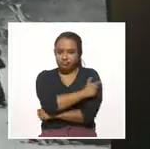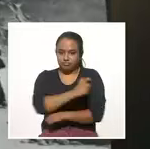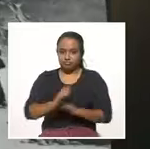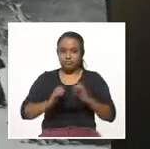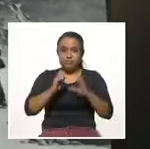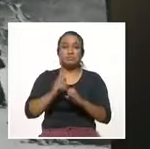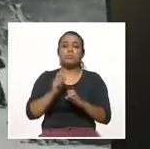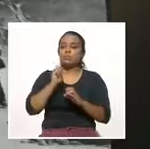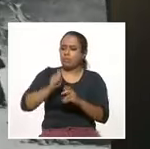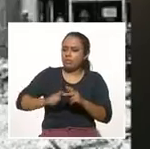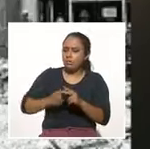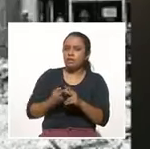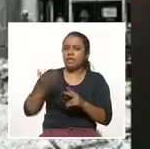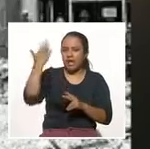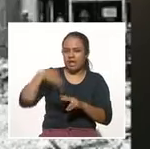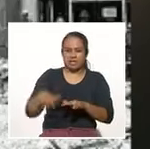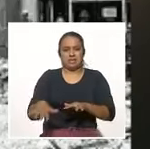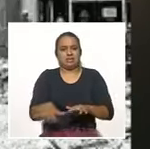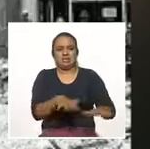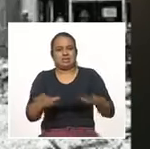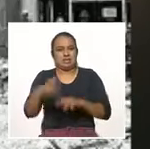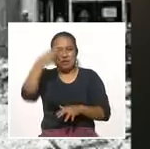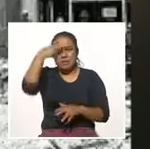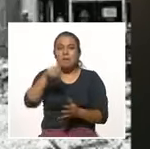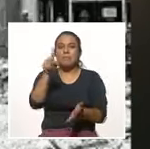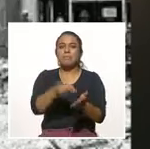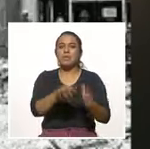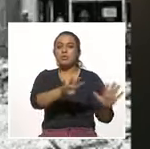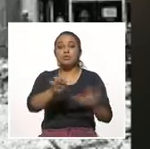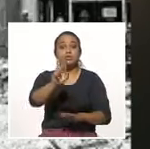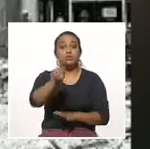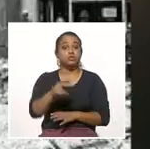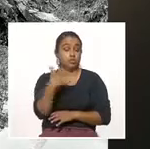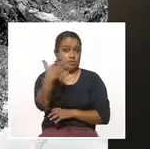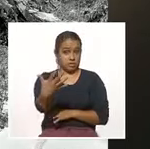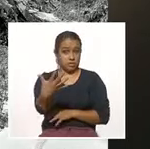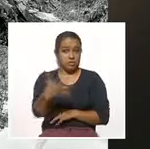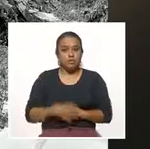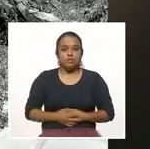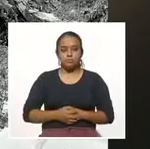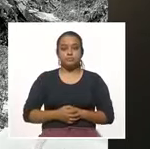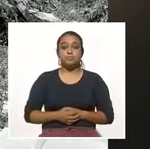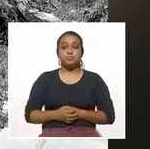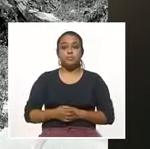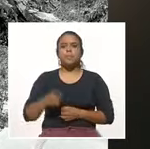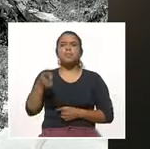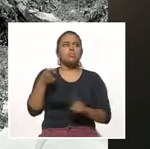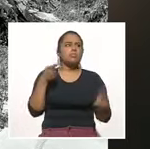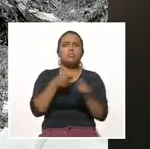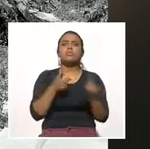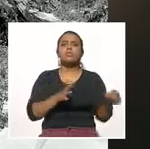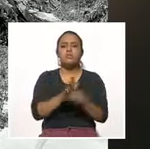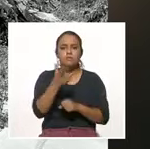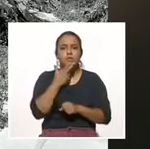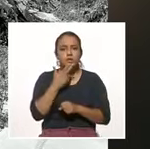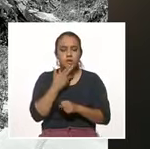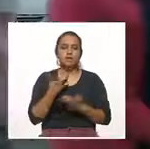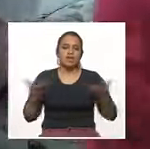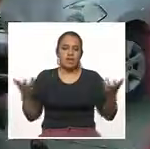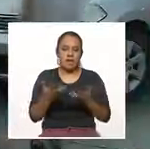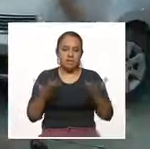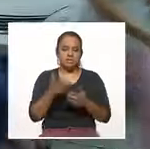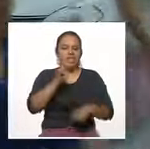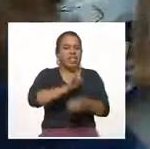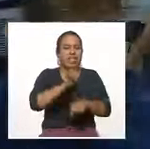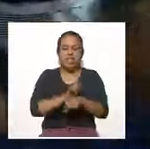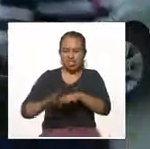se originó a partir del sismo que afectó a México en 1985 y tiene como objetivo la realización de